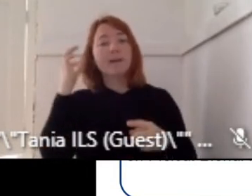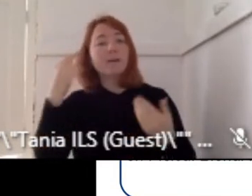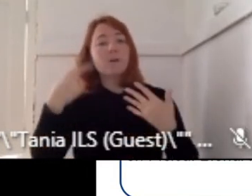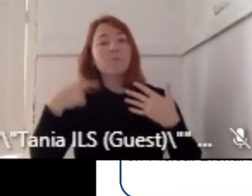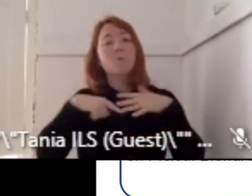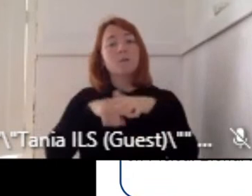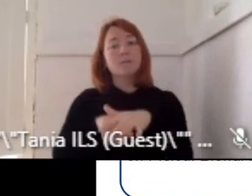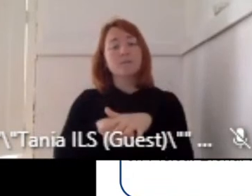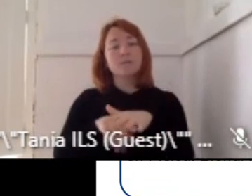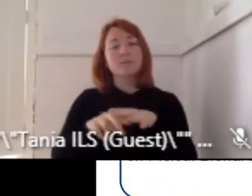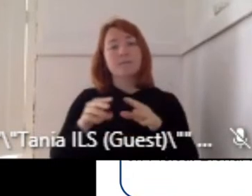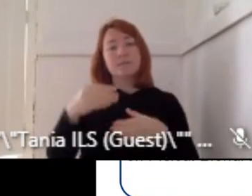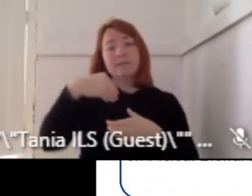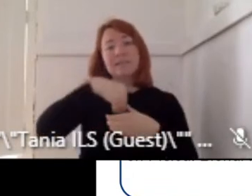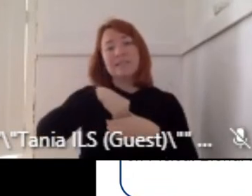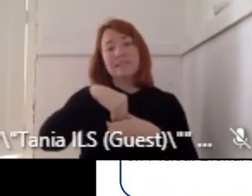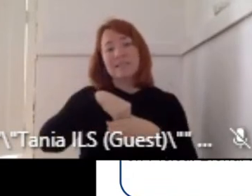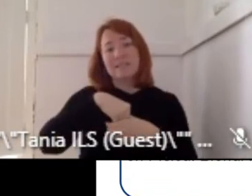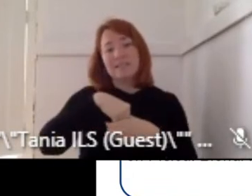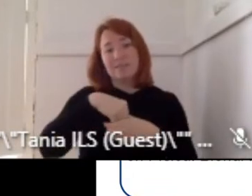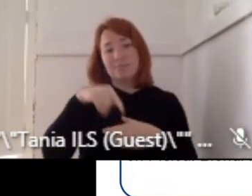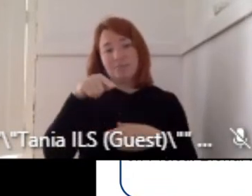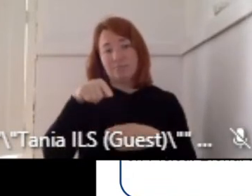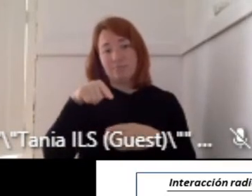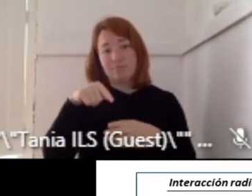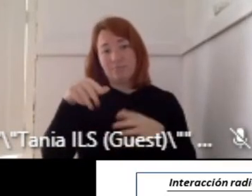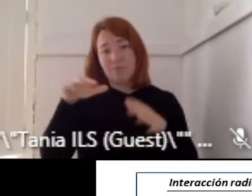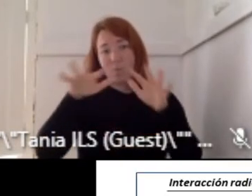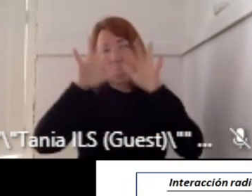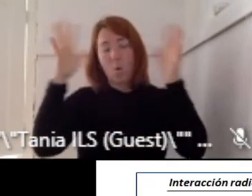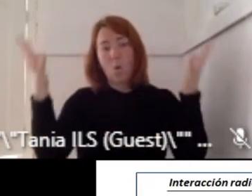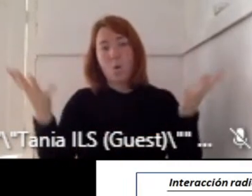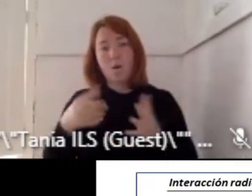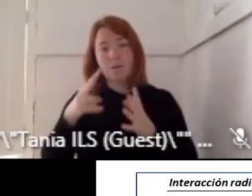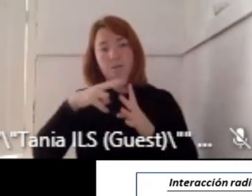de Arquitectura, en el grado de Arquitectura Técnica.